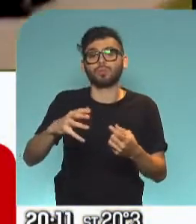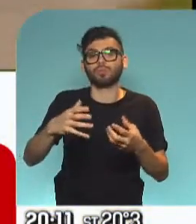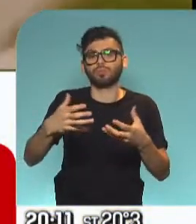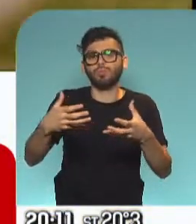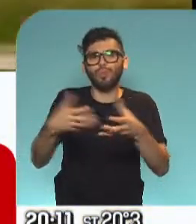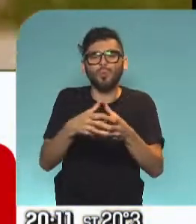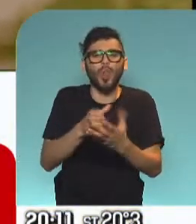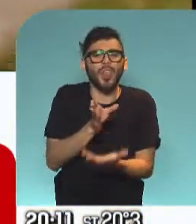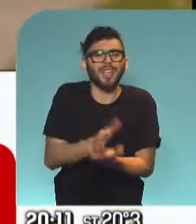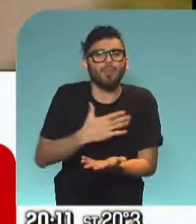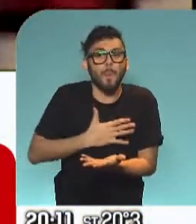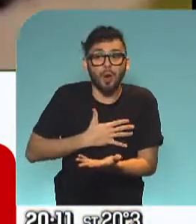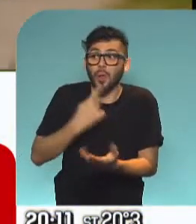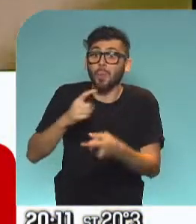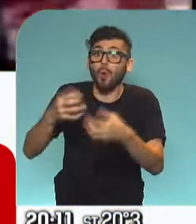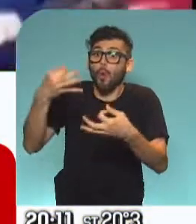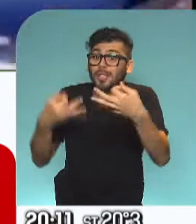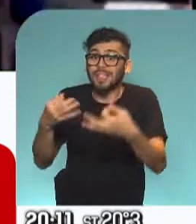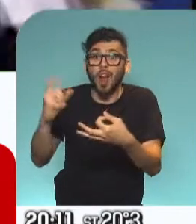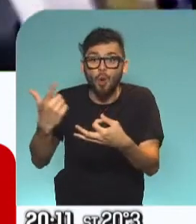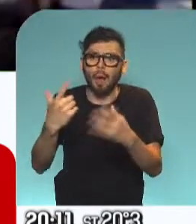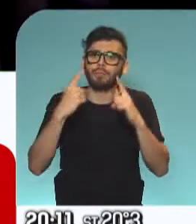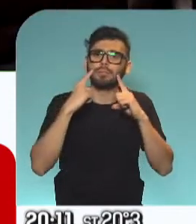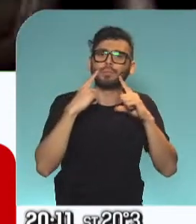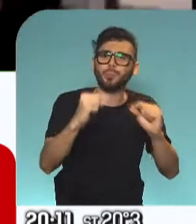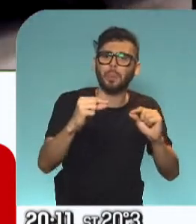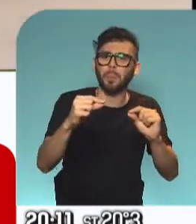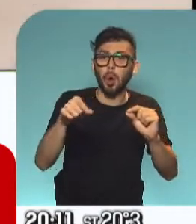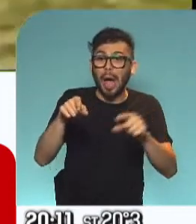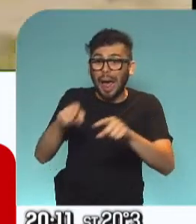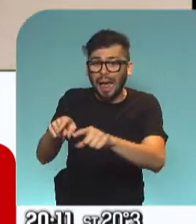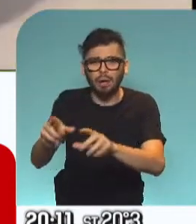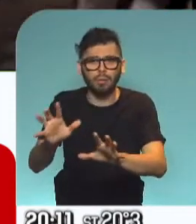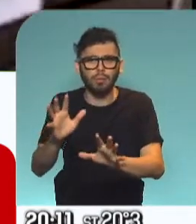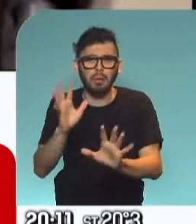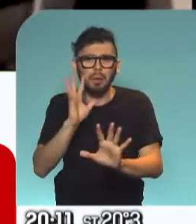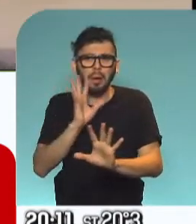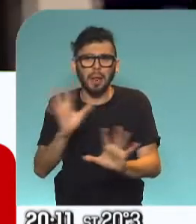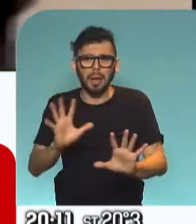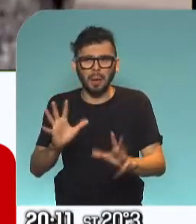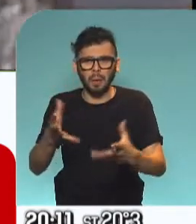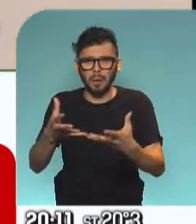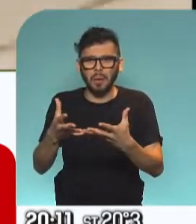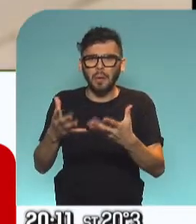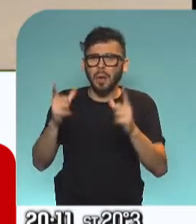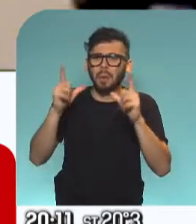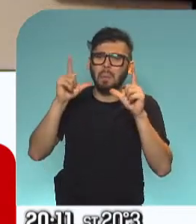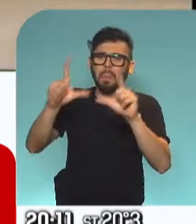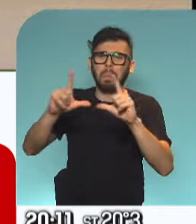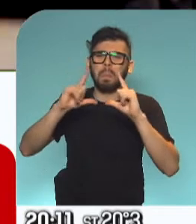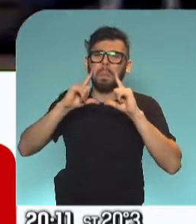de derechos humanos, las organizaciones. No tiene nada que ver, ¿no?, con este contexto, cómo fue utilizado el escrache